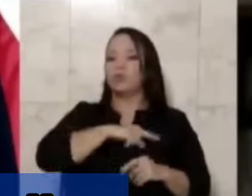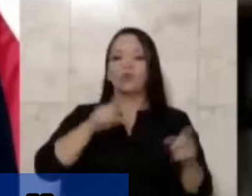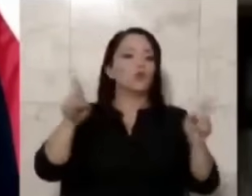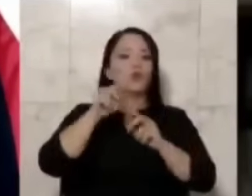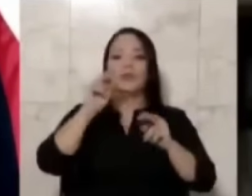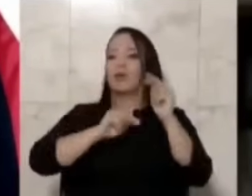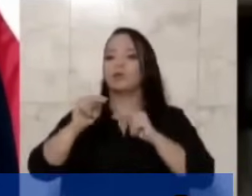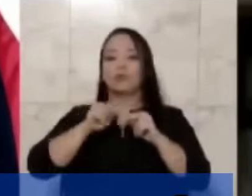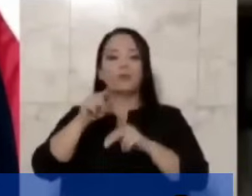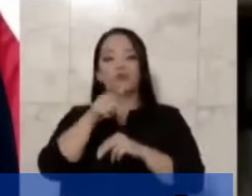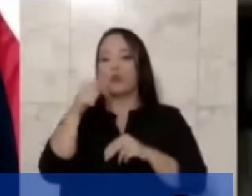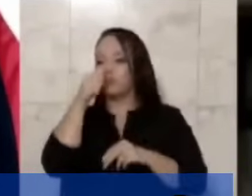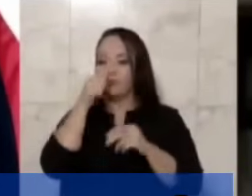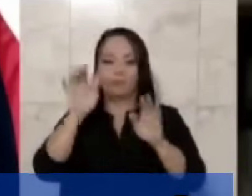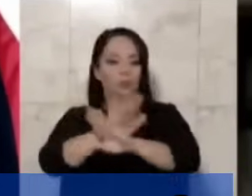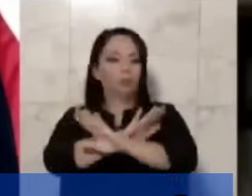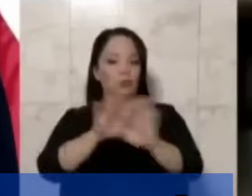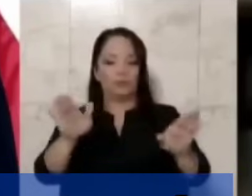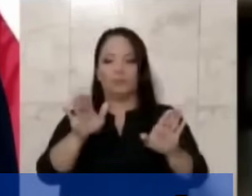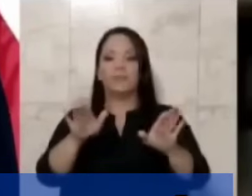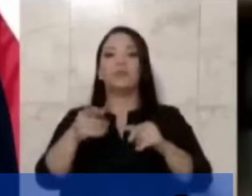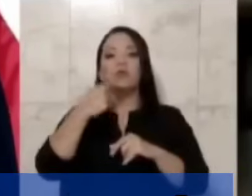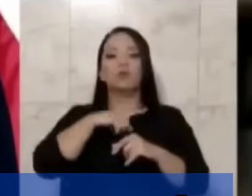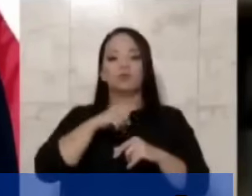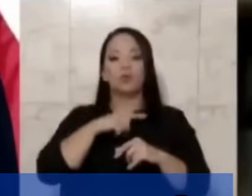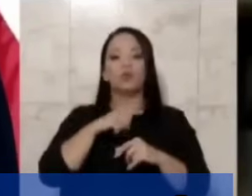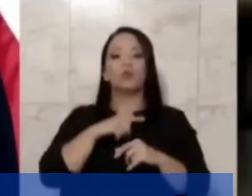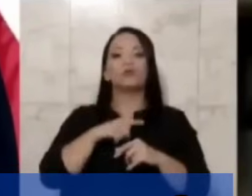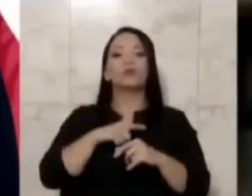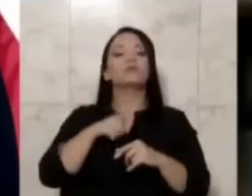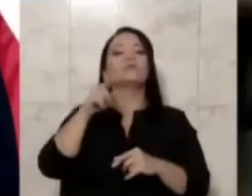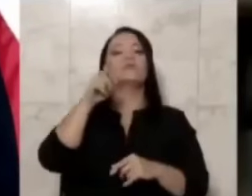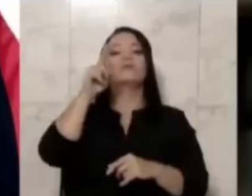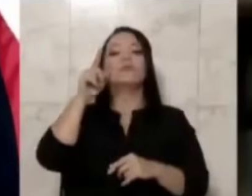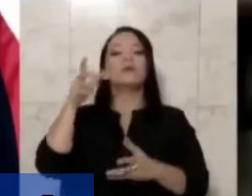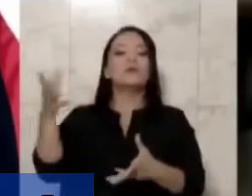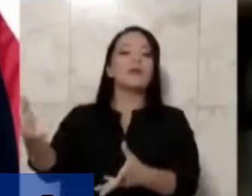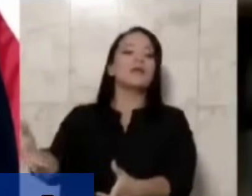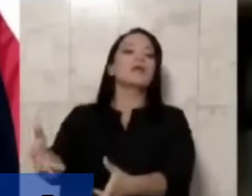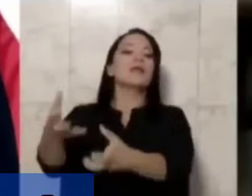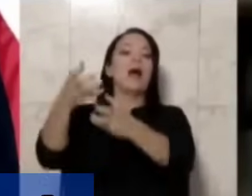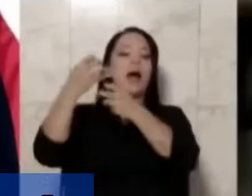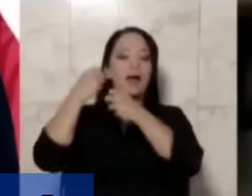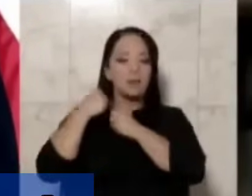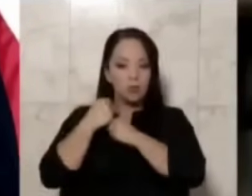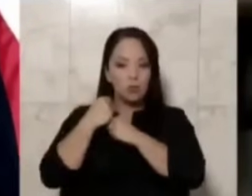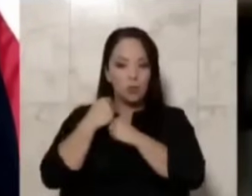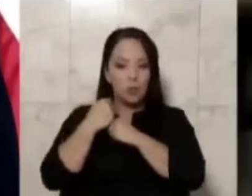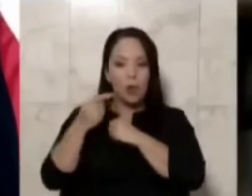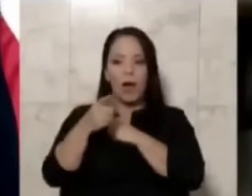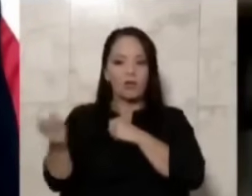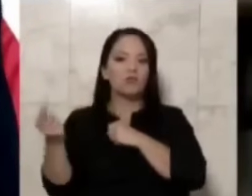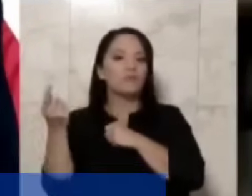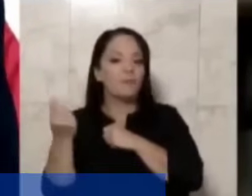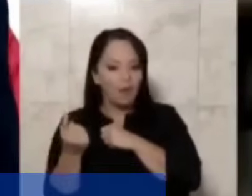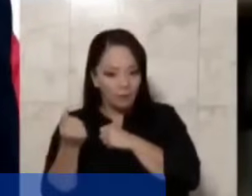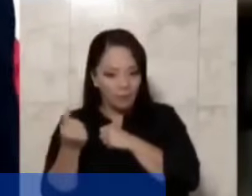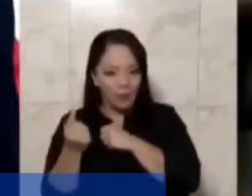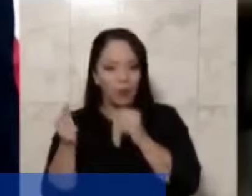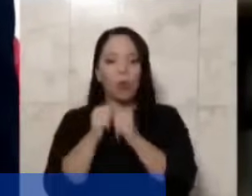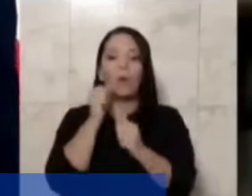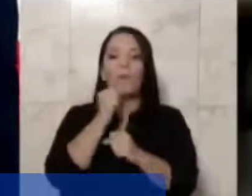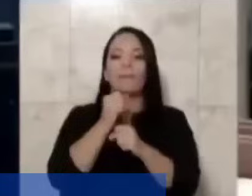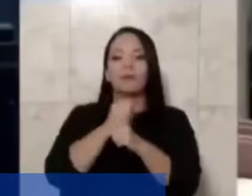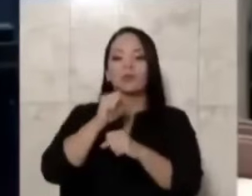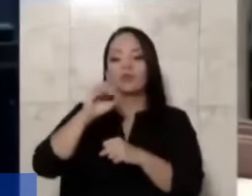con ellos, les estamos quitando flujo de caja a través de nuestra operación Soberanía. Y eso está